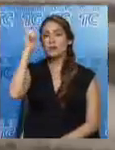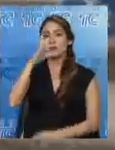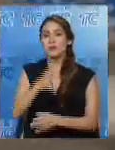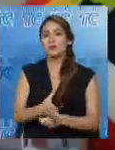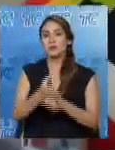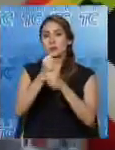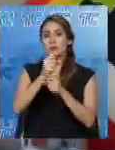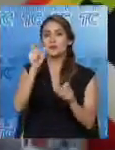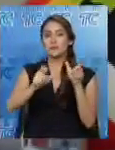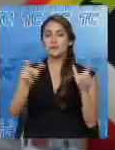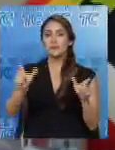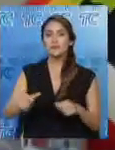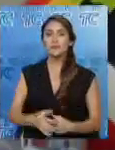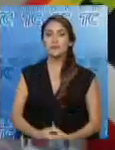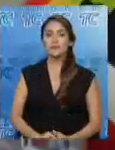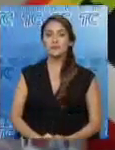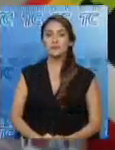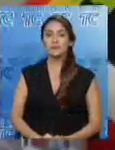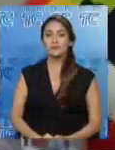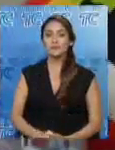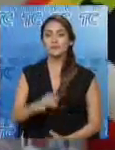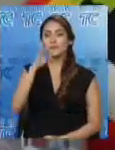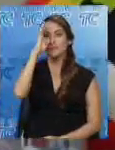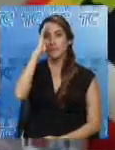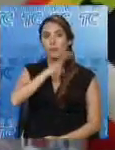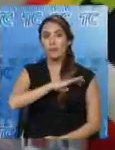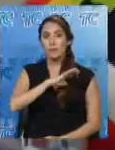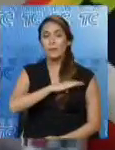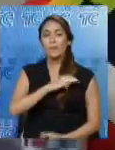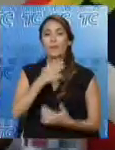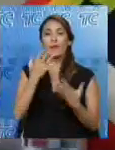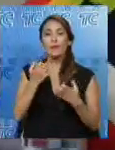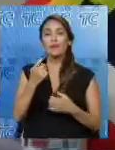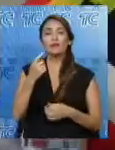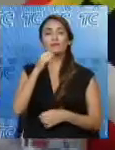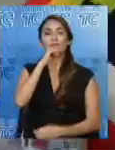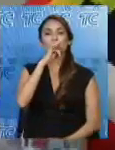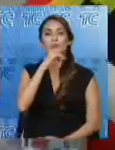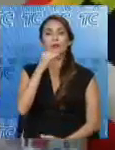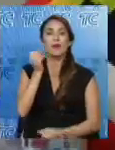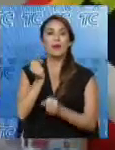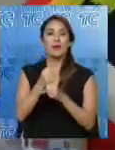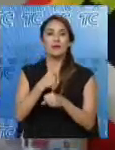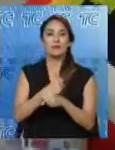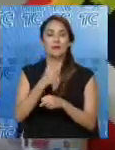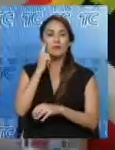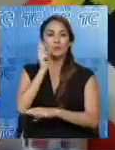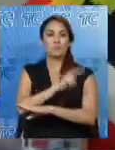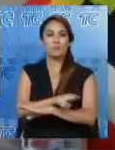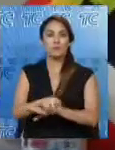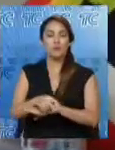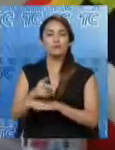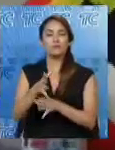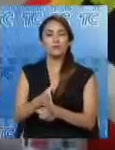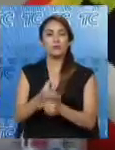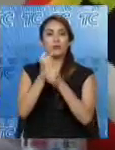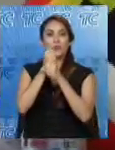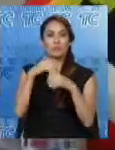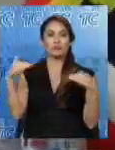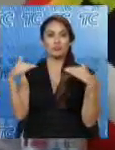ciudadana. La policía, en conjunto con la Agencia Nacional de Tránsito, realiza funciones de control de seguridad vial. Para esto